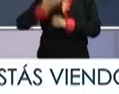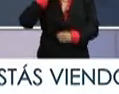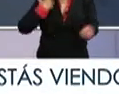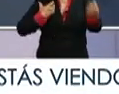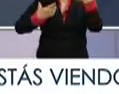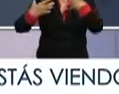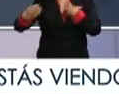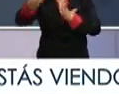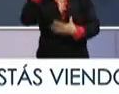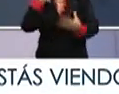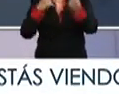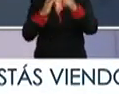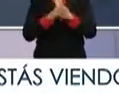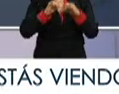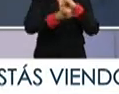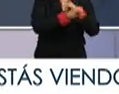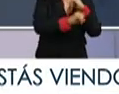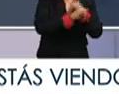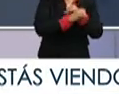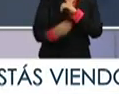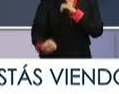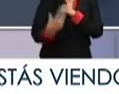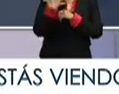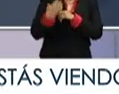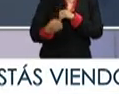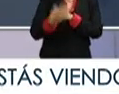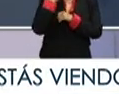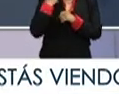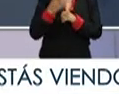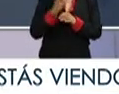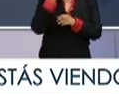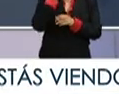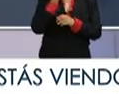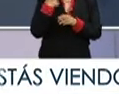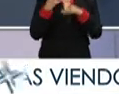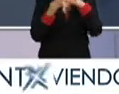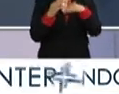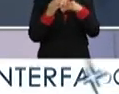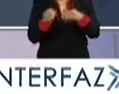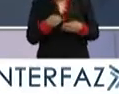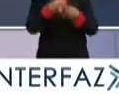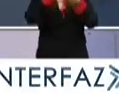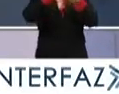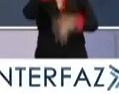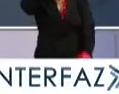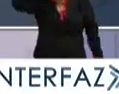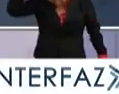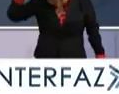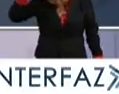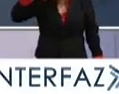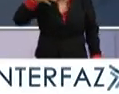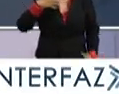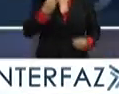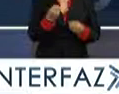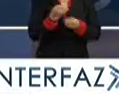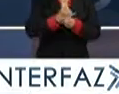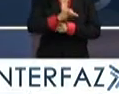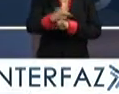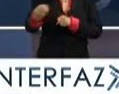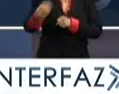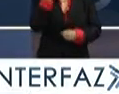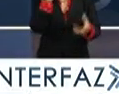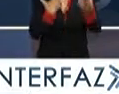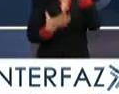¿no? Por internet. Queremos abrir nuestro correo, pero antes tenemos que recibir